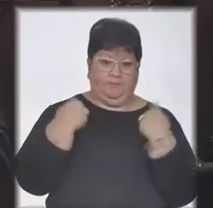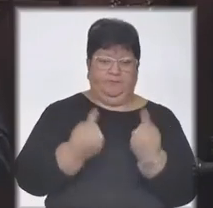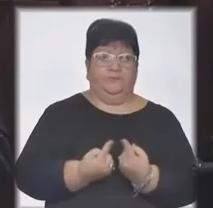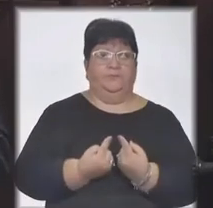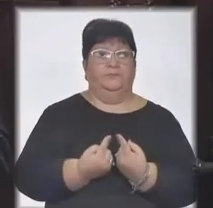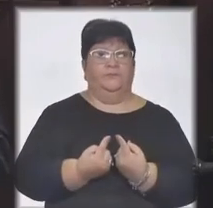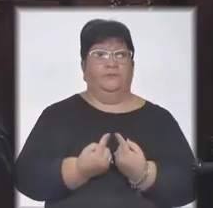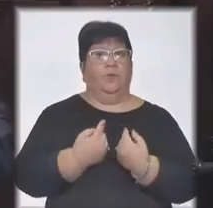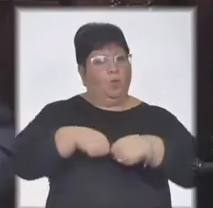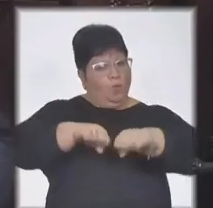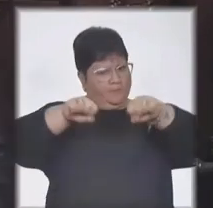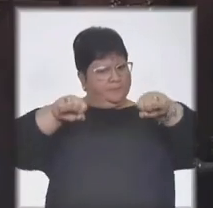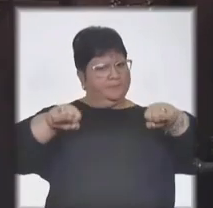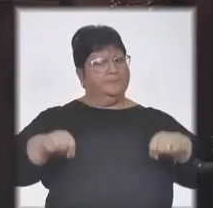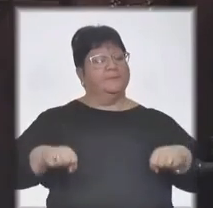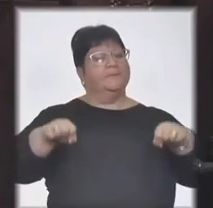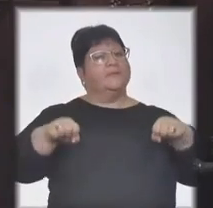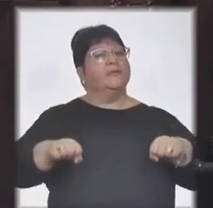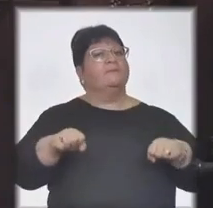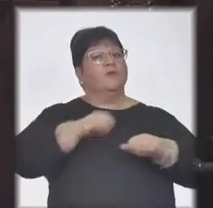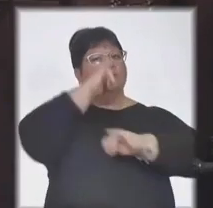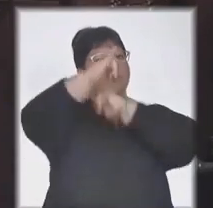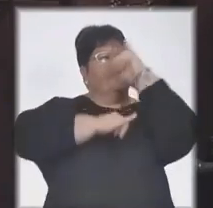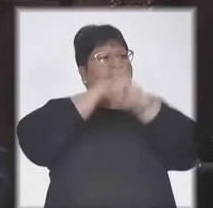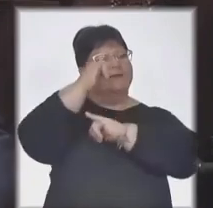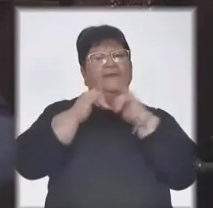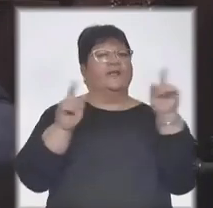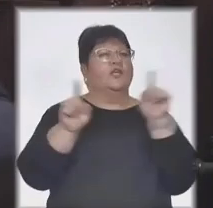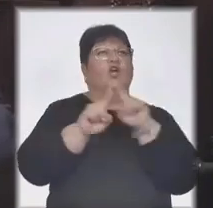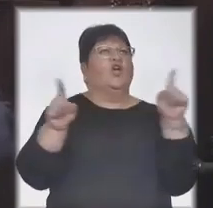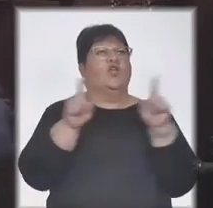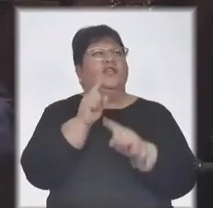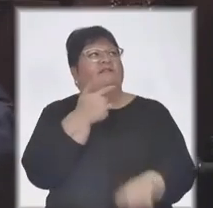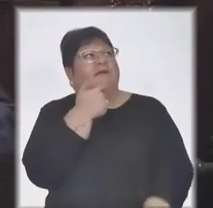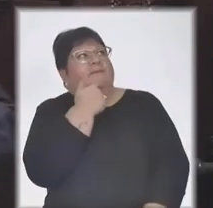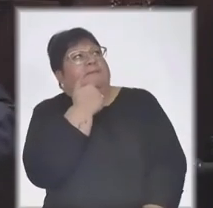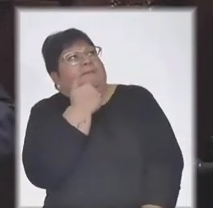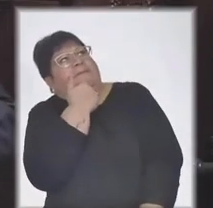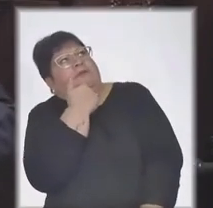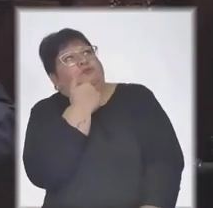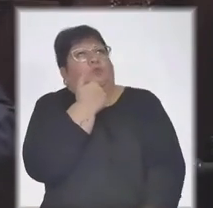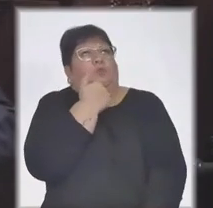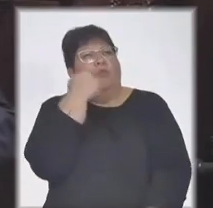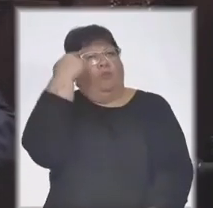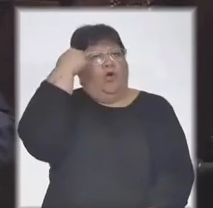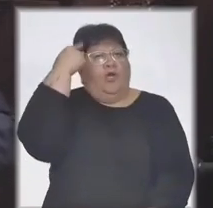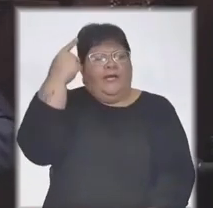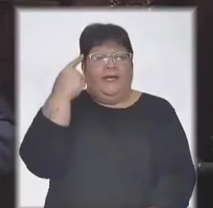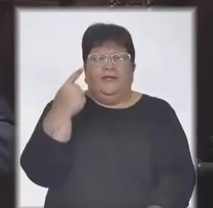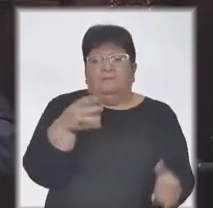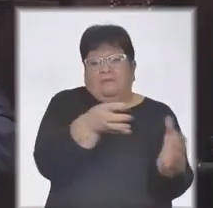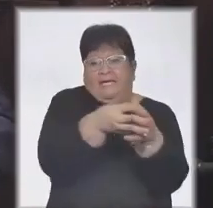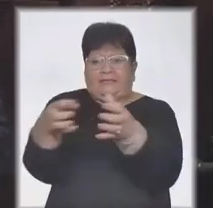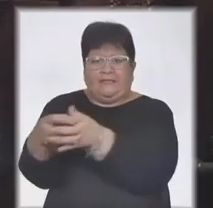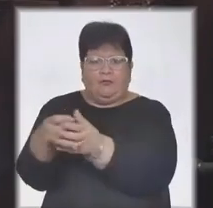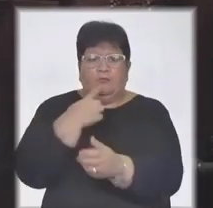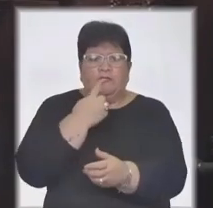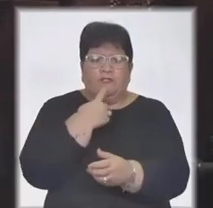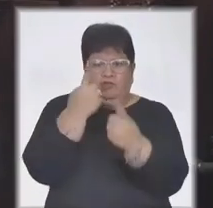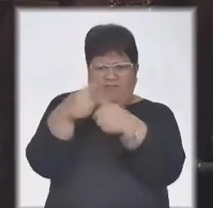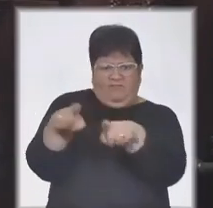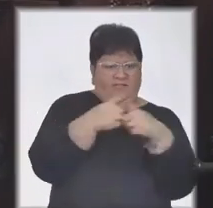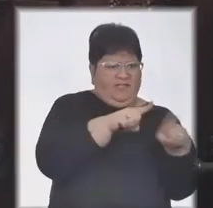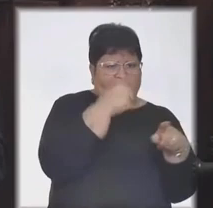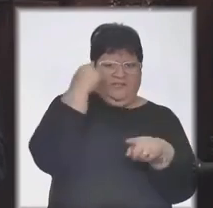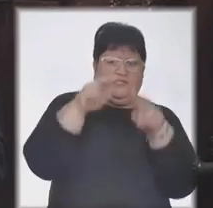Un miembro informante no tiene que suponer que vamos a hacer tal o cual cosa. Somos partidos diferentes, tenemos visiones